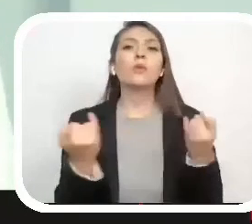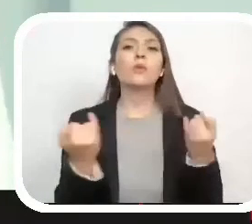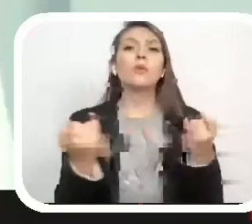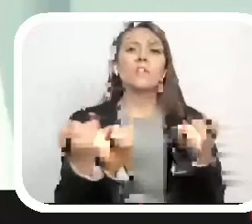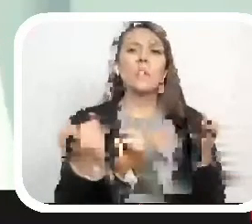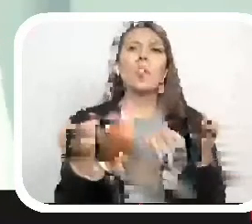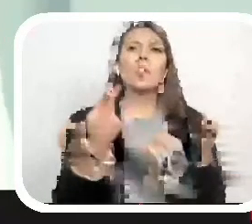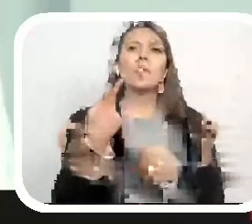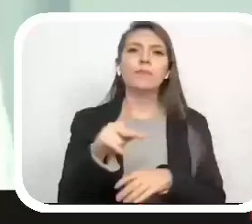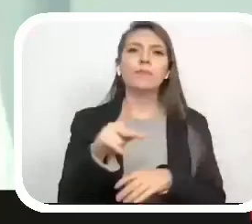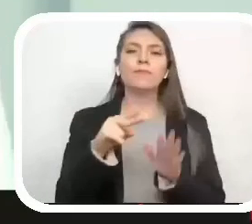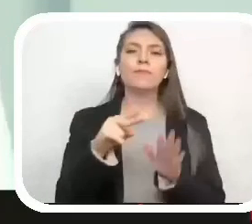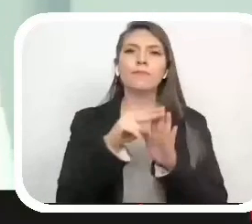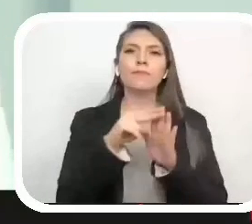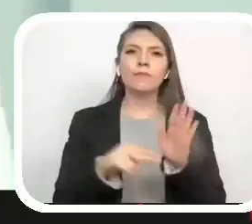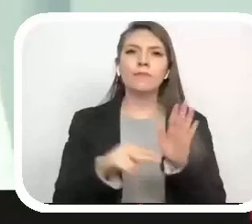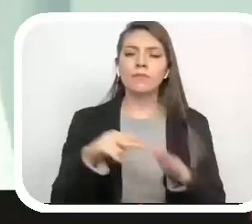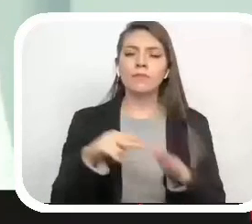mexicana